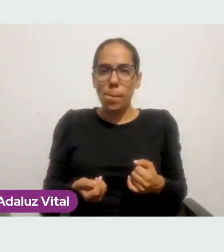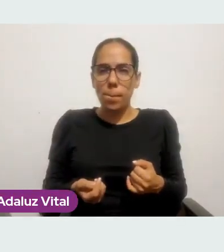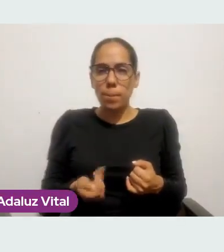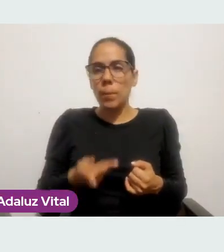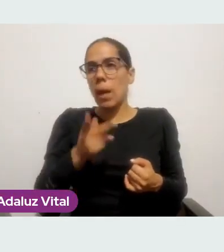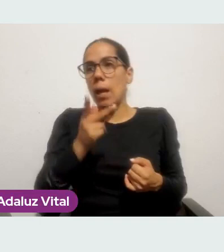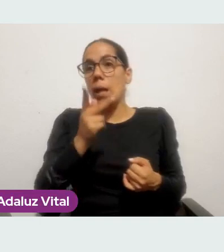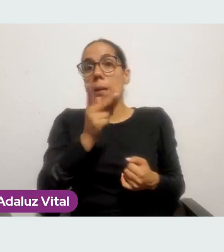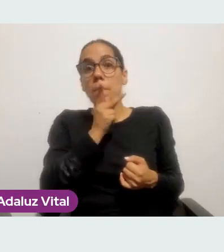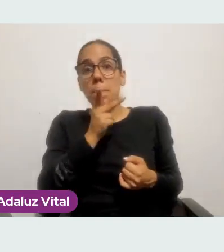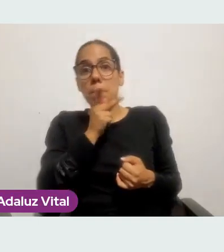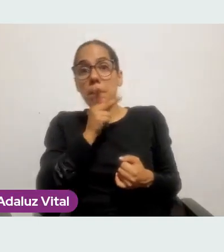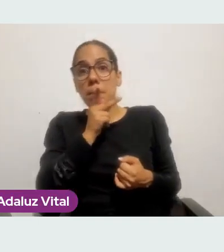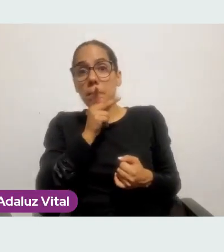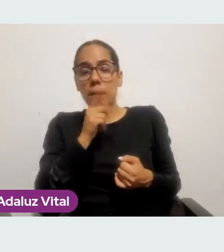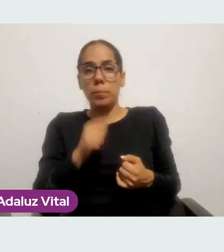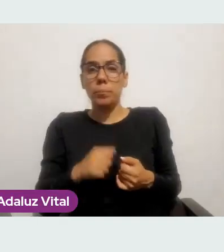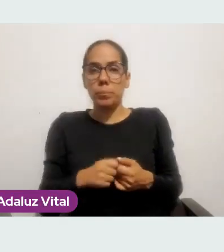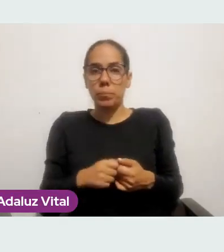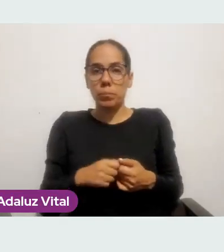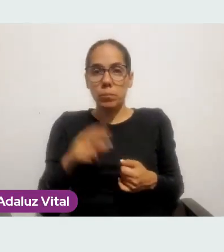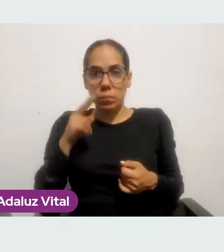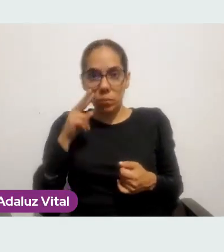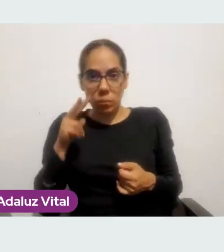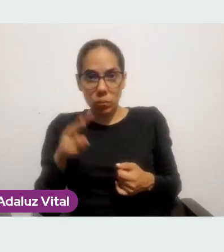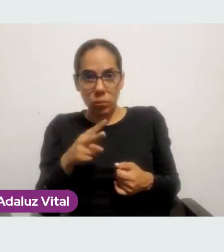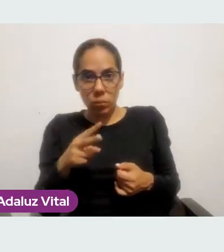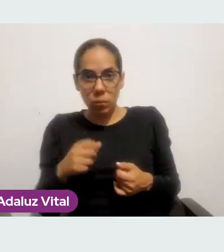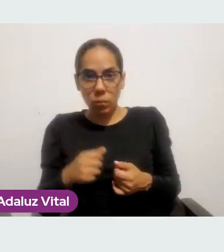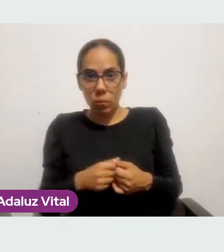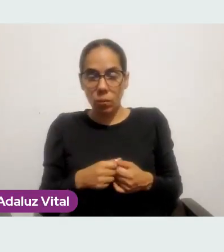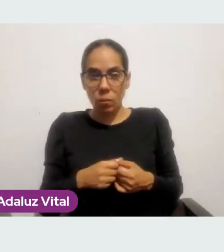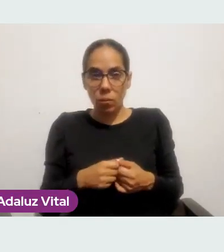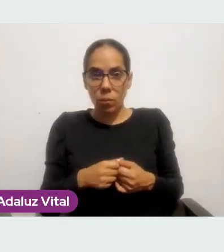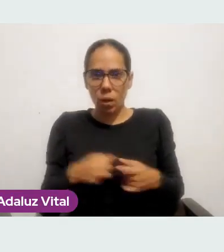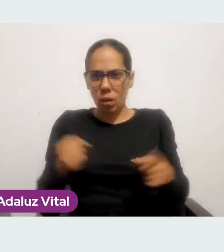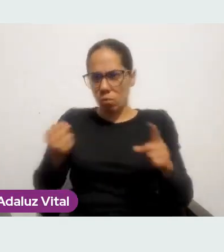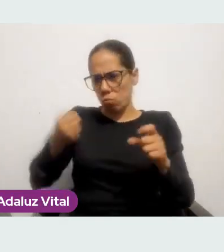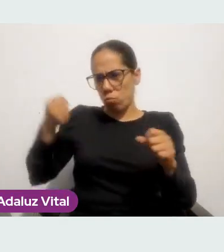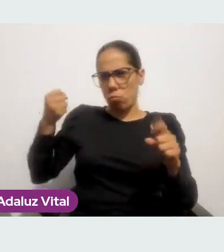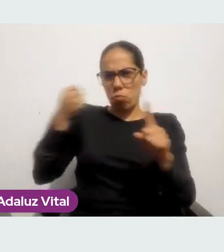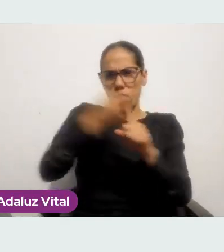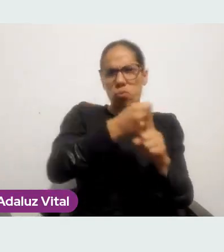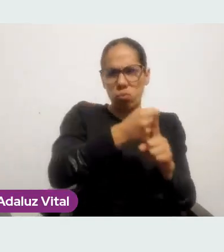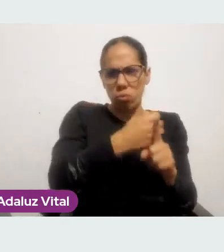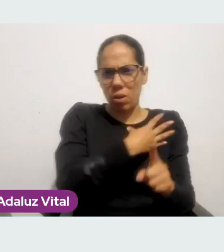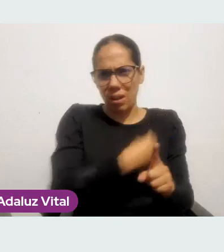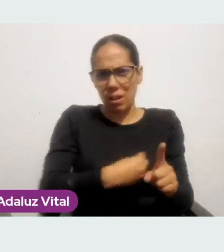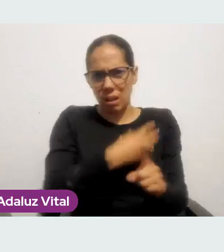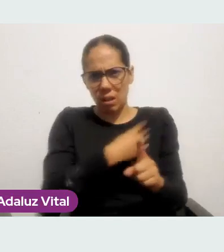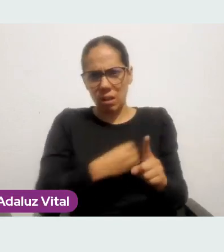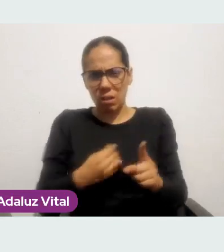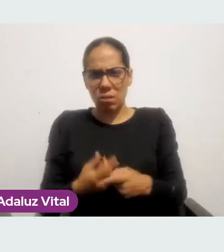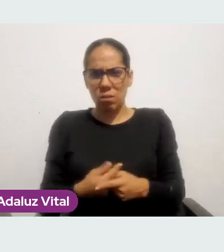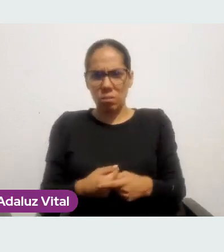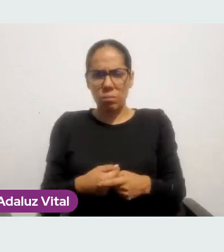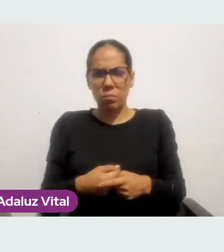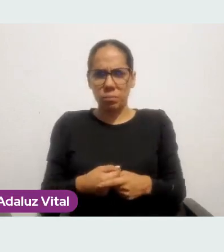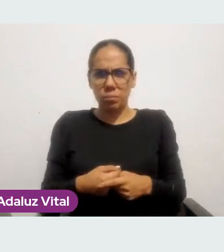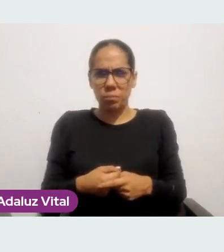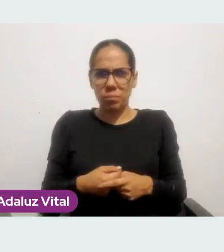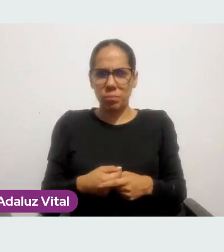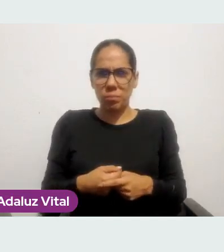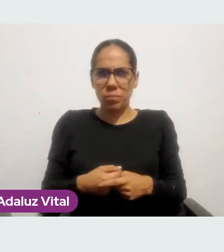da un niñazo a la mamá, ¿no? El niño ya se llevó 2 golpes, cada uno se llevó un niñazo, ¿no? Pero el